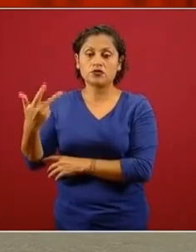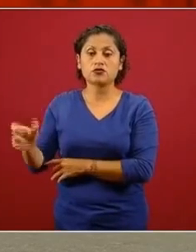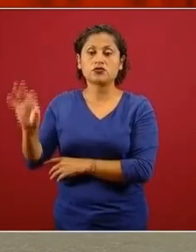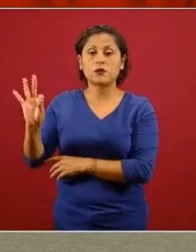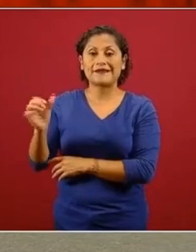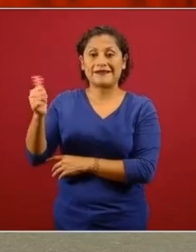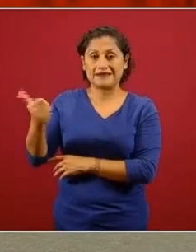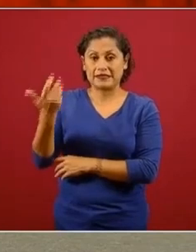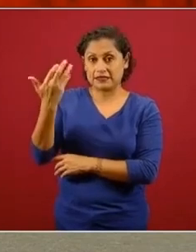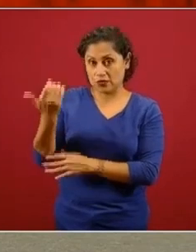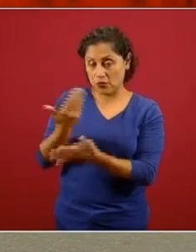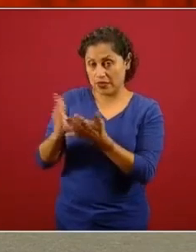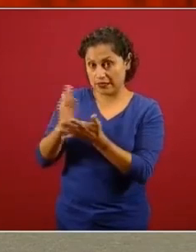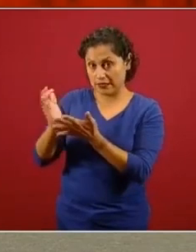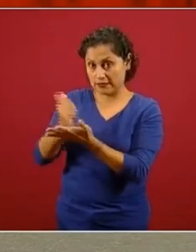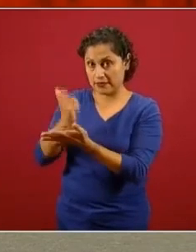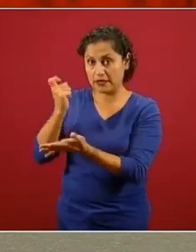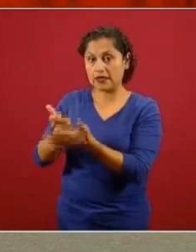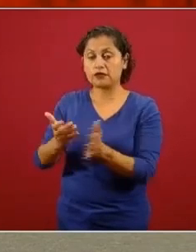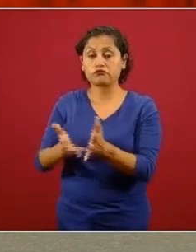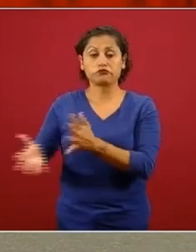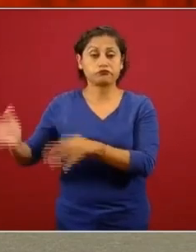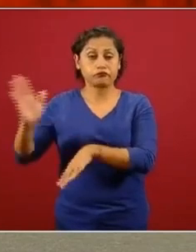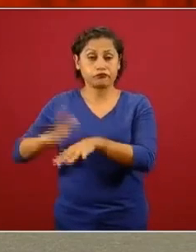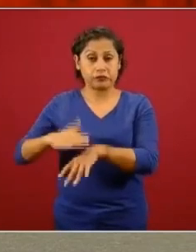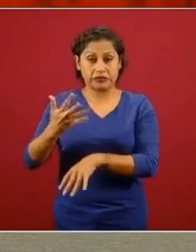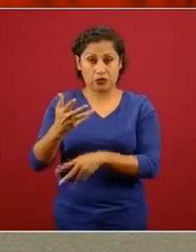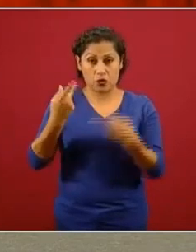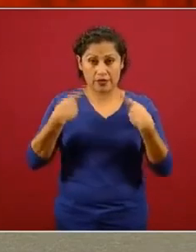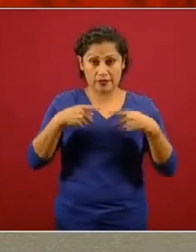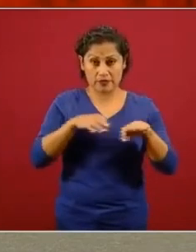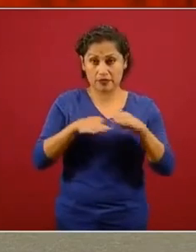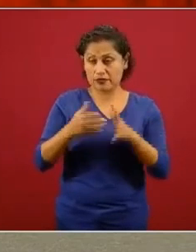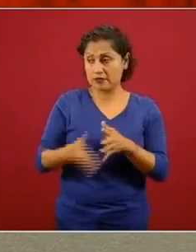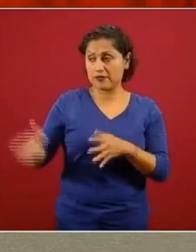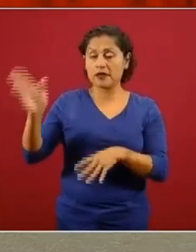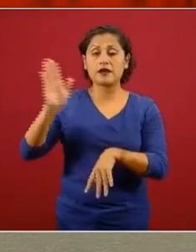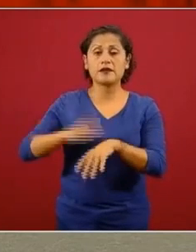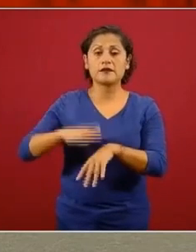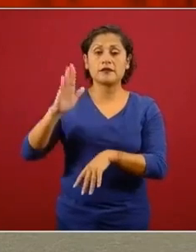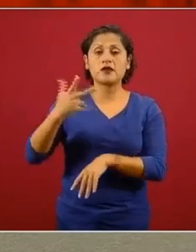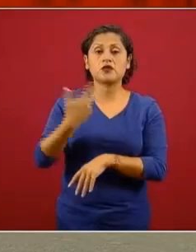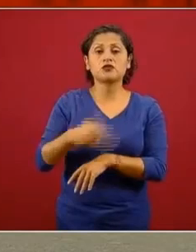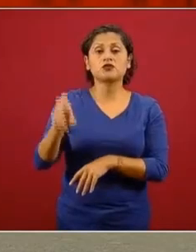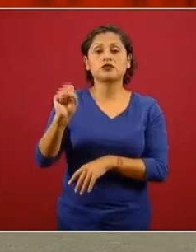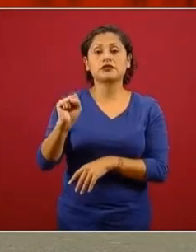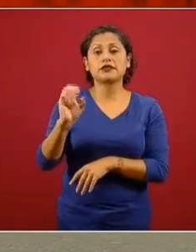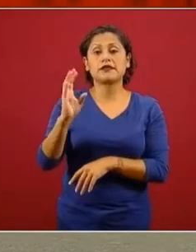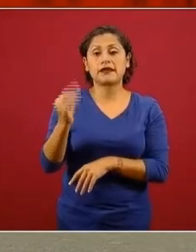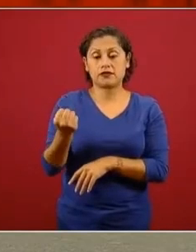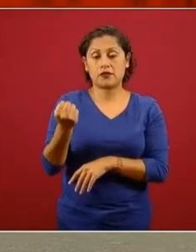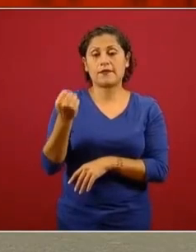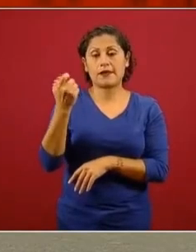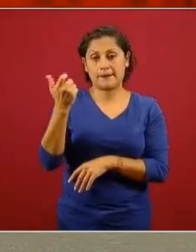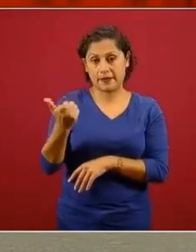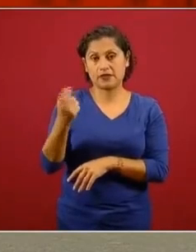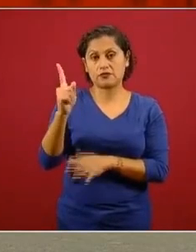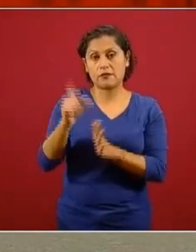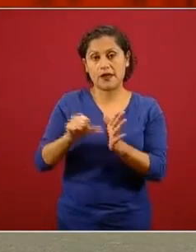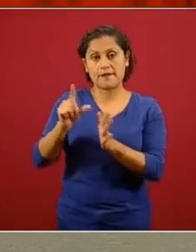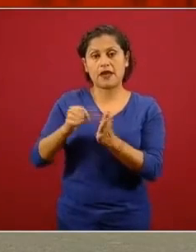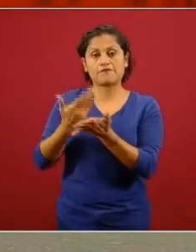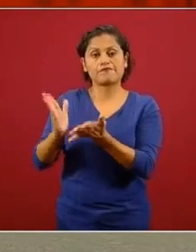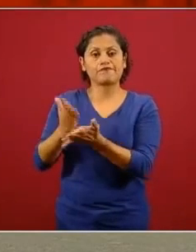846.50. Y más de 50 empleados, en ese caso, se pagarían 869 pesos